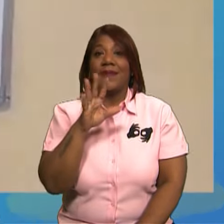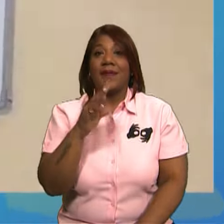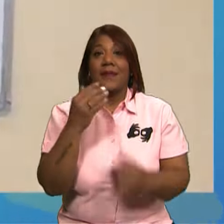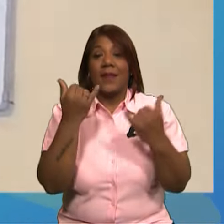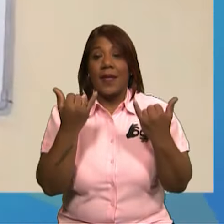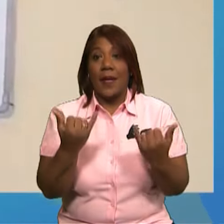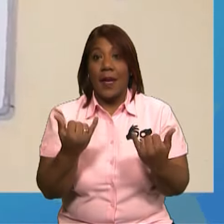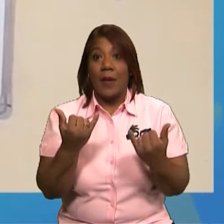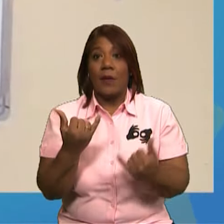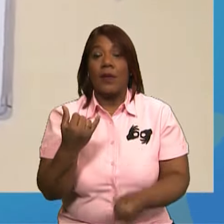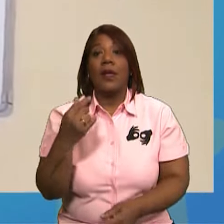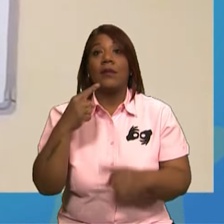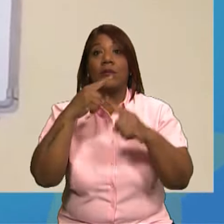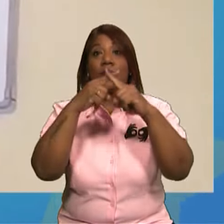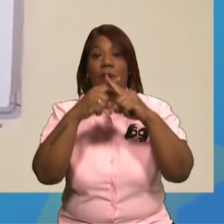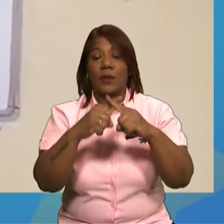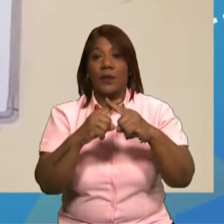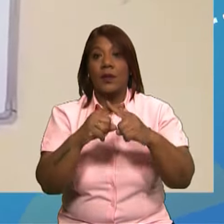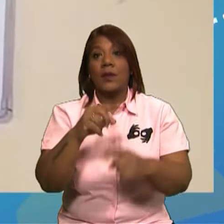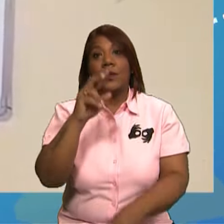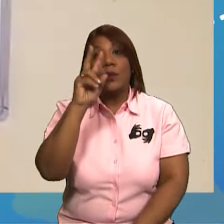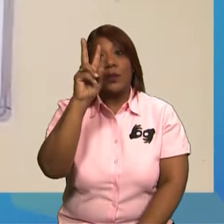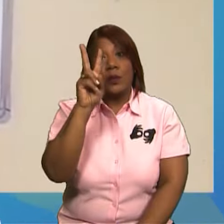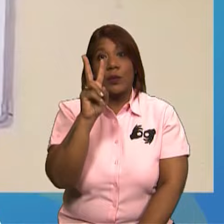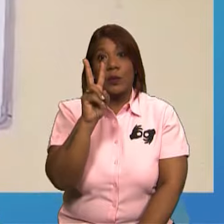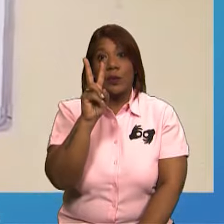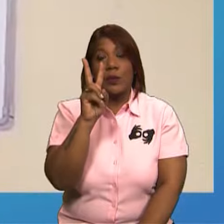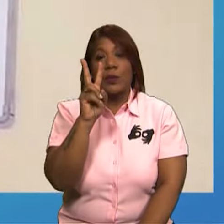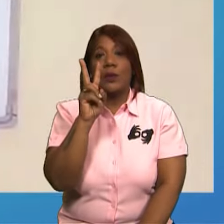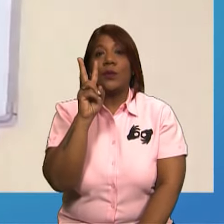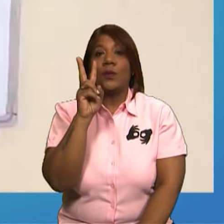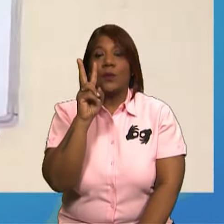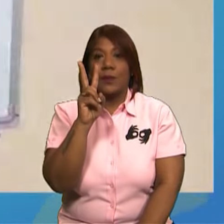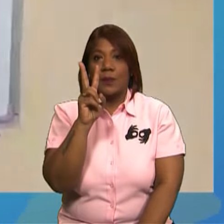Ahora procederemos a multiplicar por 2.